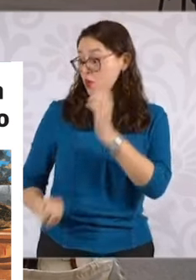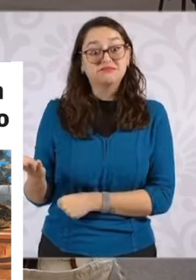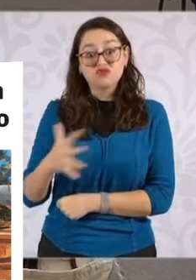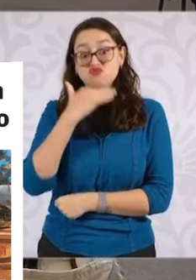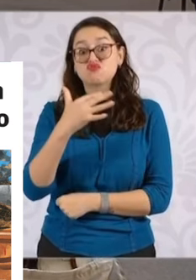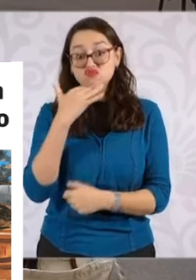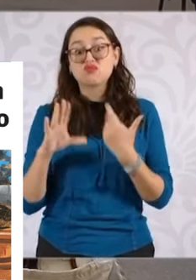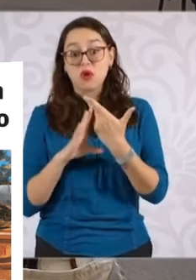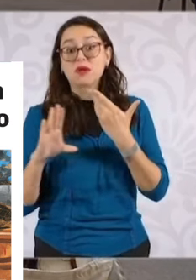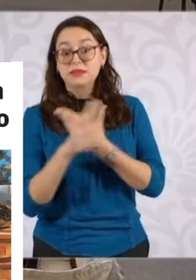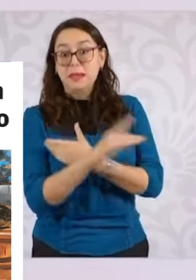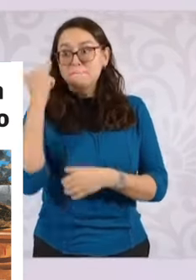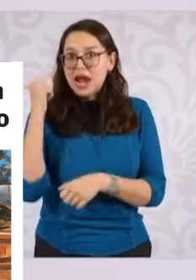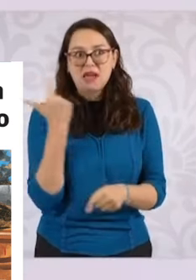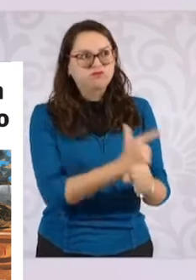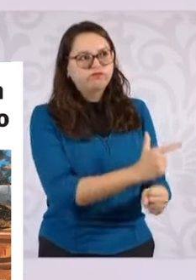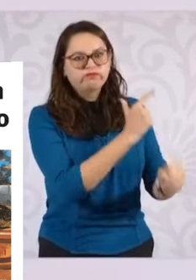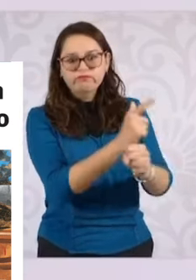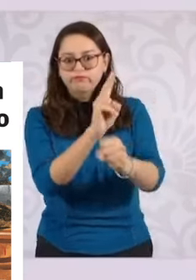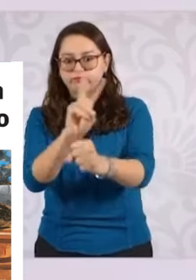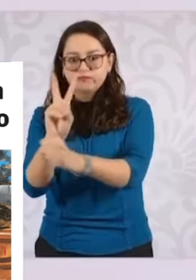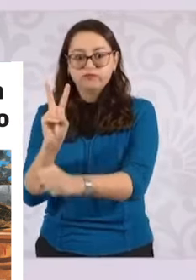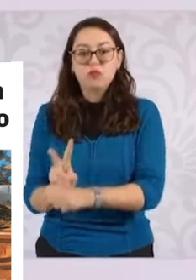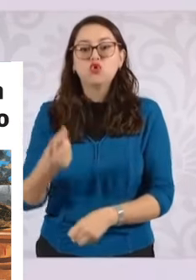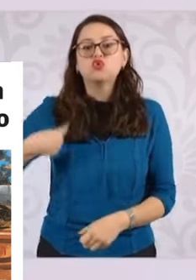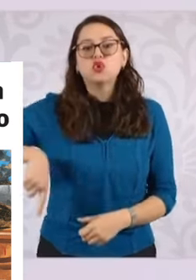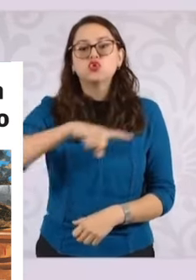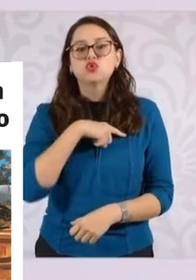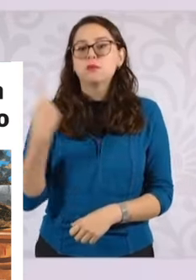Anticorrupción. Porque nosotros tenemos un mandato popular,